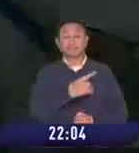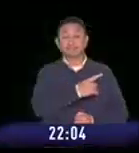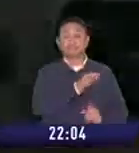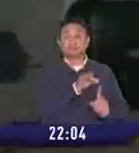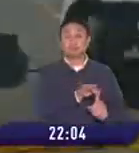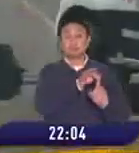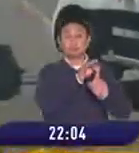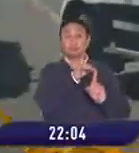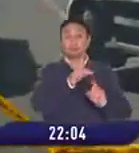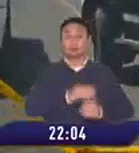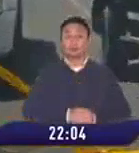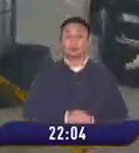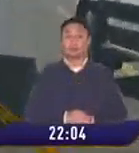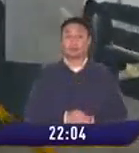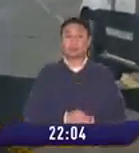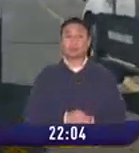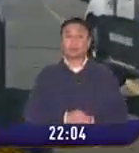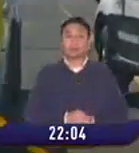exclusivo.